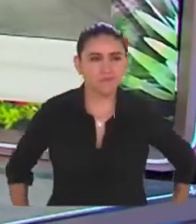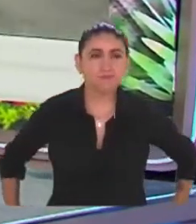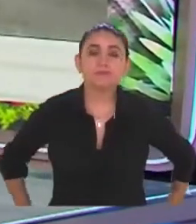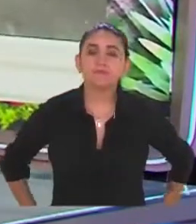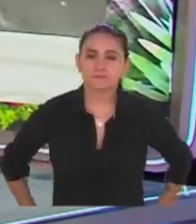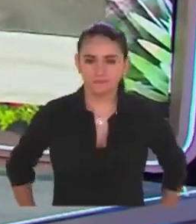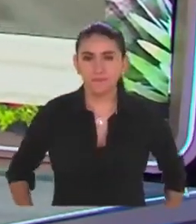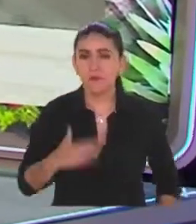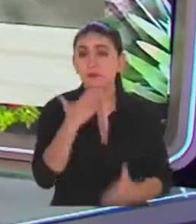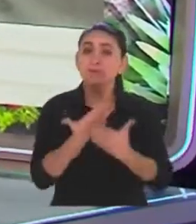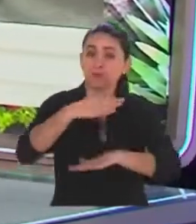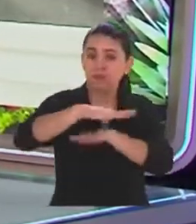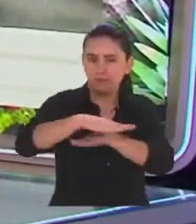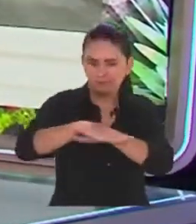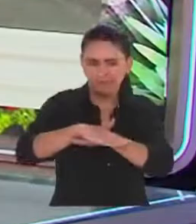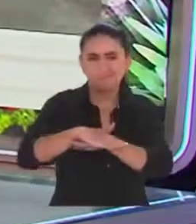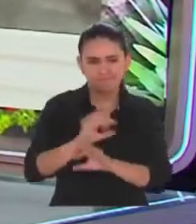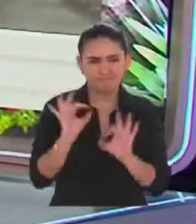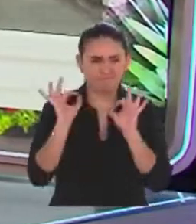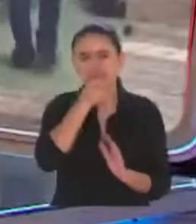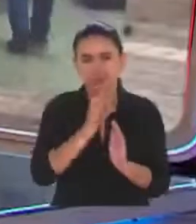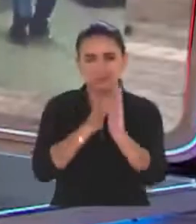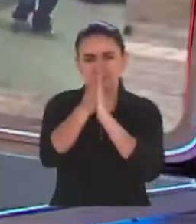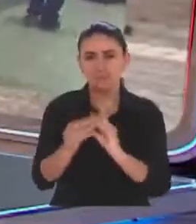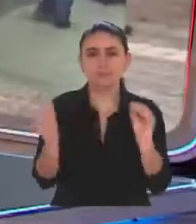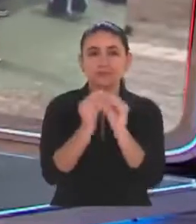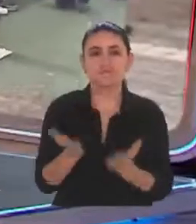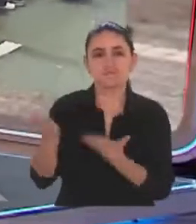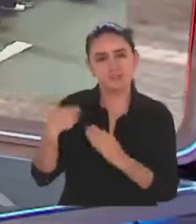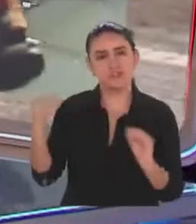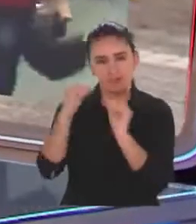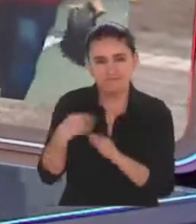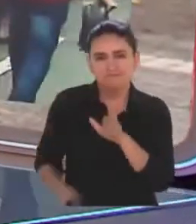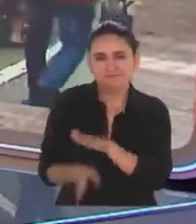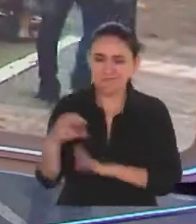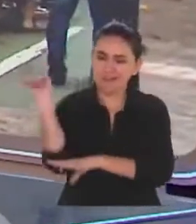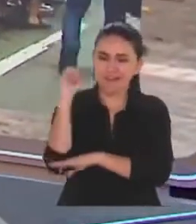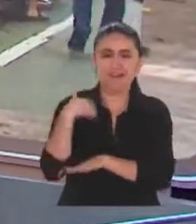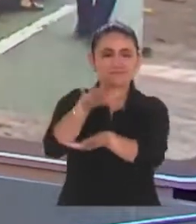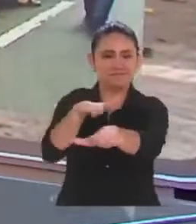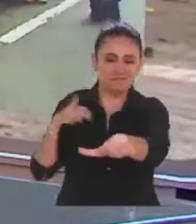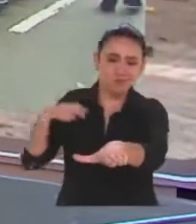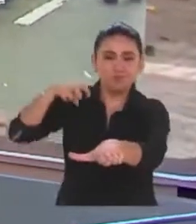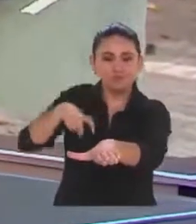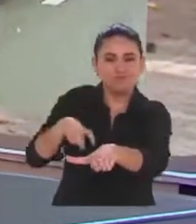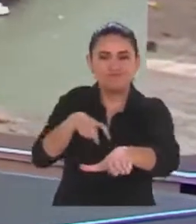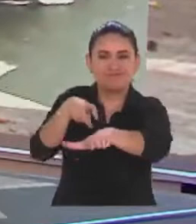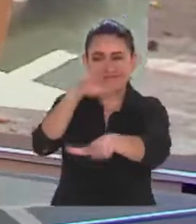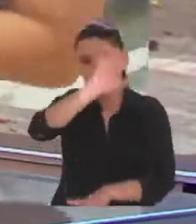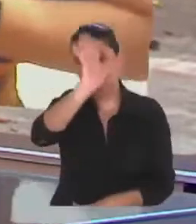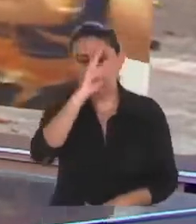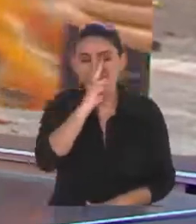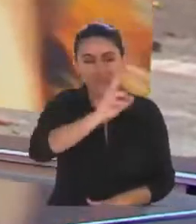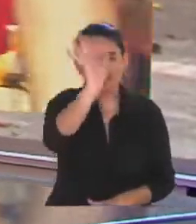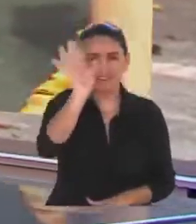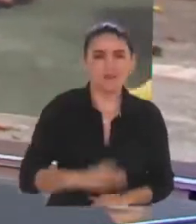Dani, muy buenas tardes. Usted no se alcanza a imaginar la feliz de seguir gozando aquí en este volco el desfile de autos clásicos. ¡Chao! Chao,